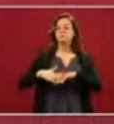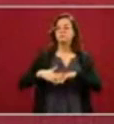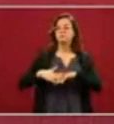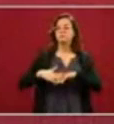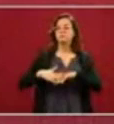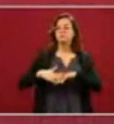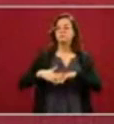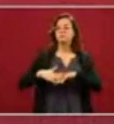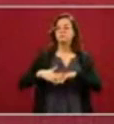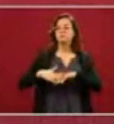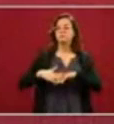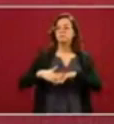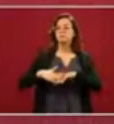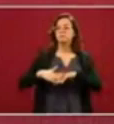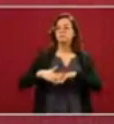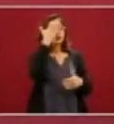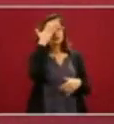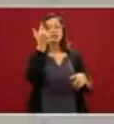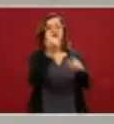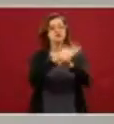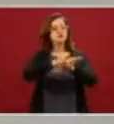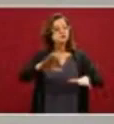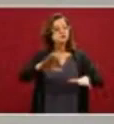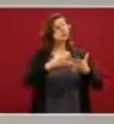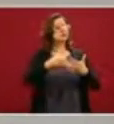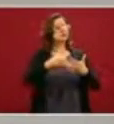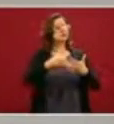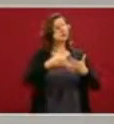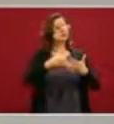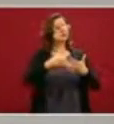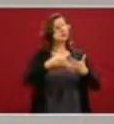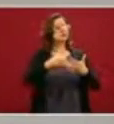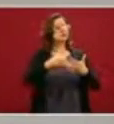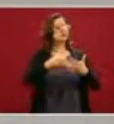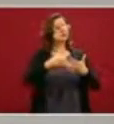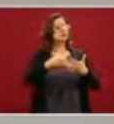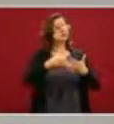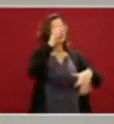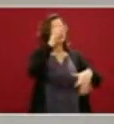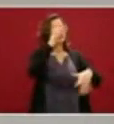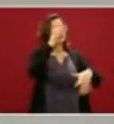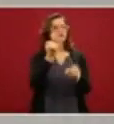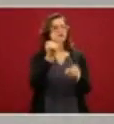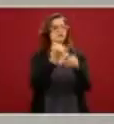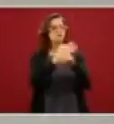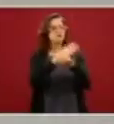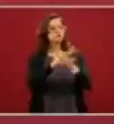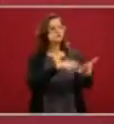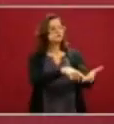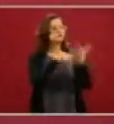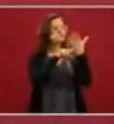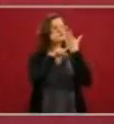confiando, respetando, escuchando, analizando la información fundamentada y no